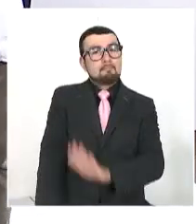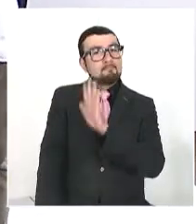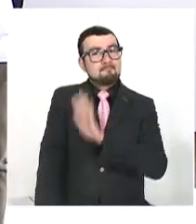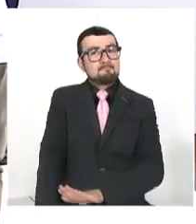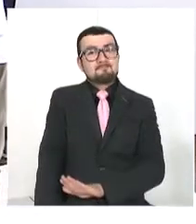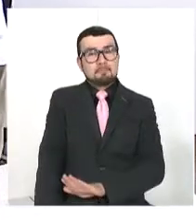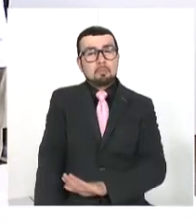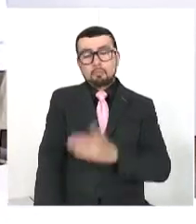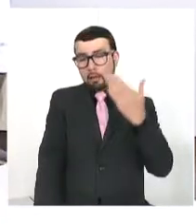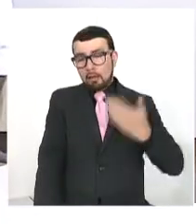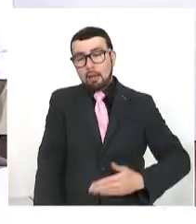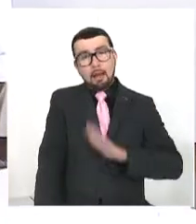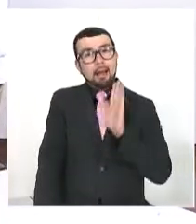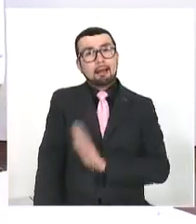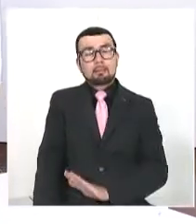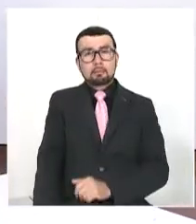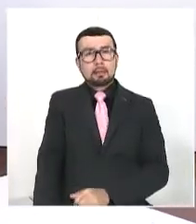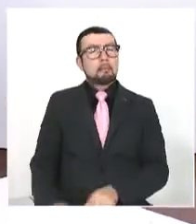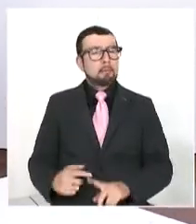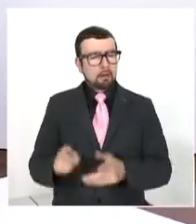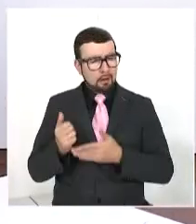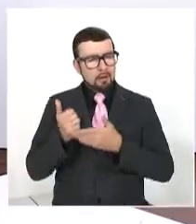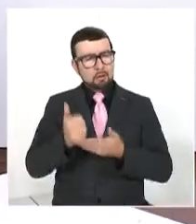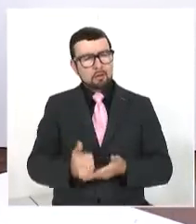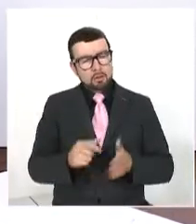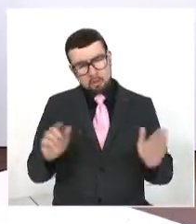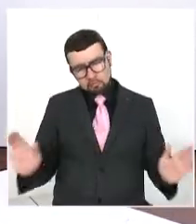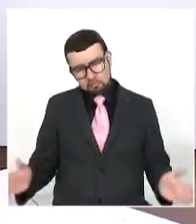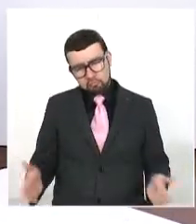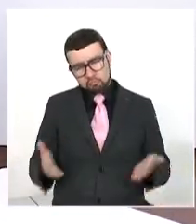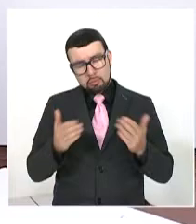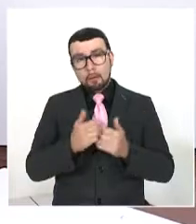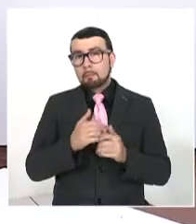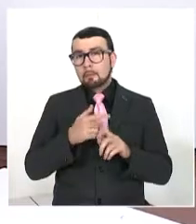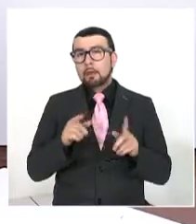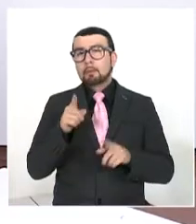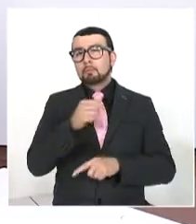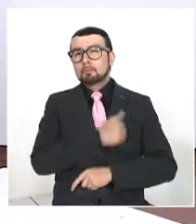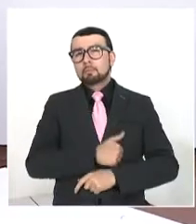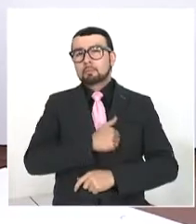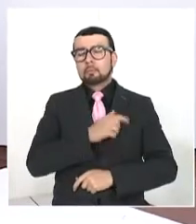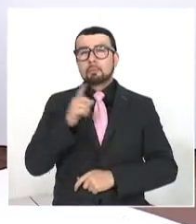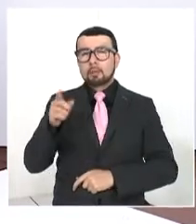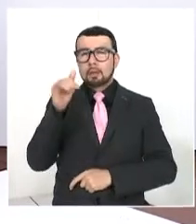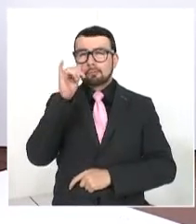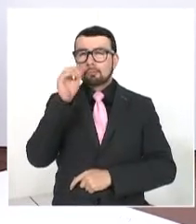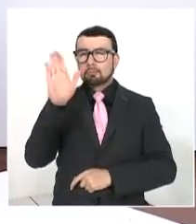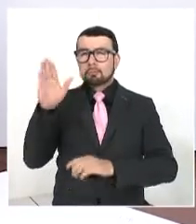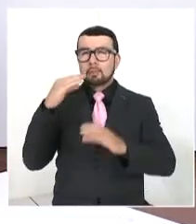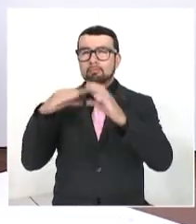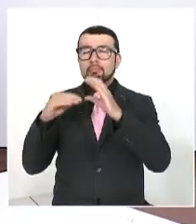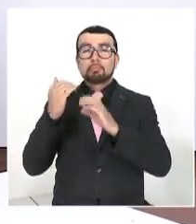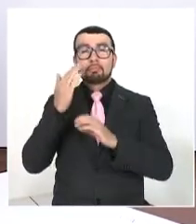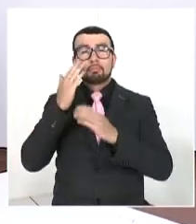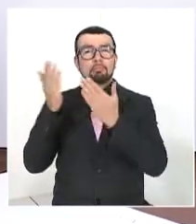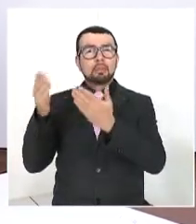a hacer unos estímulos neurológicos, pero yo quiero que rodemos las imágenes que están en pantalla para que ustedes se ubiquen, que la finalidad nuestra